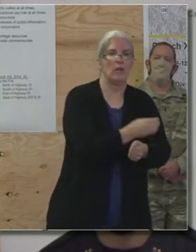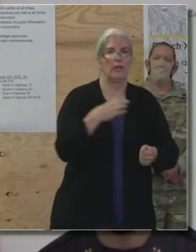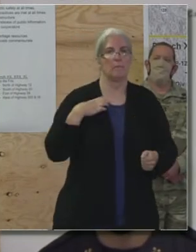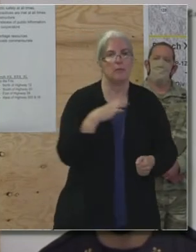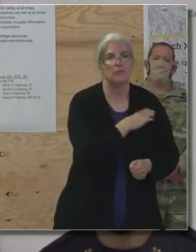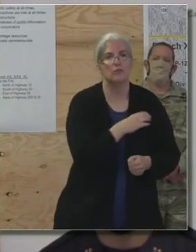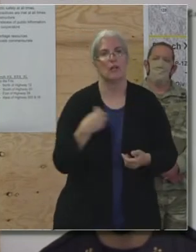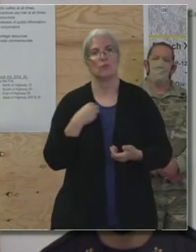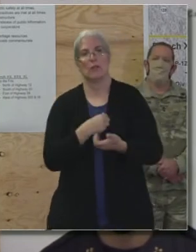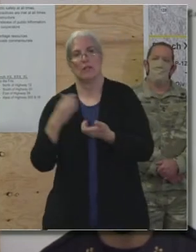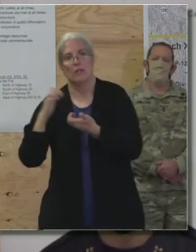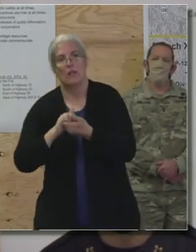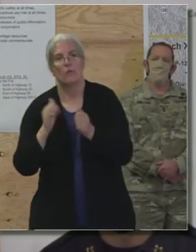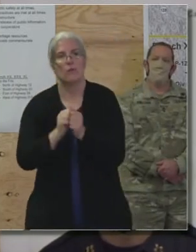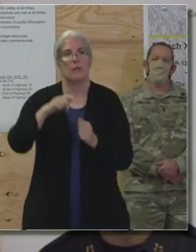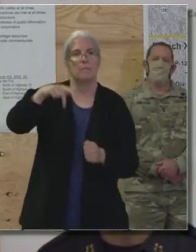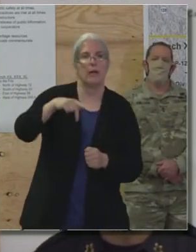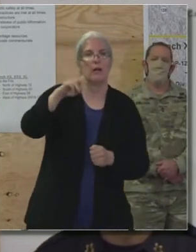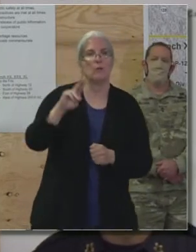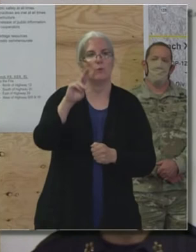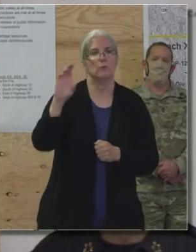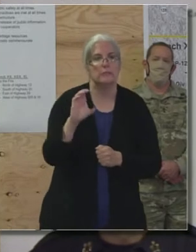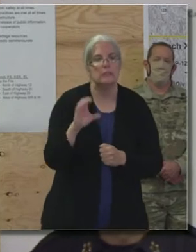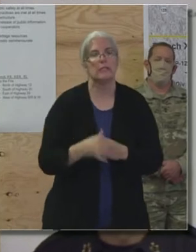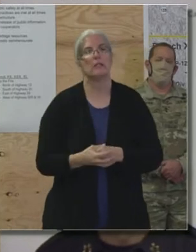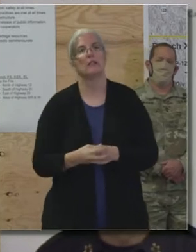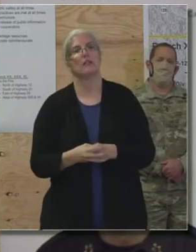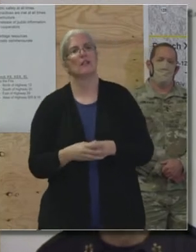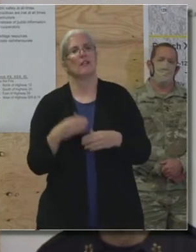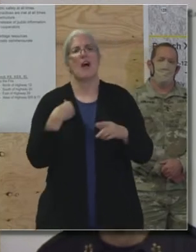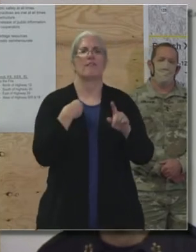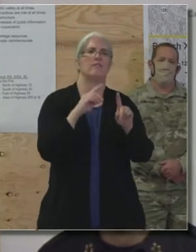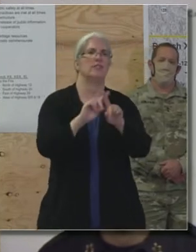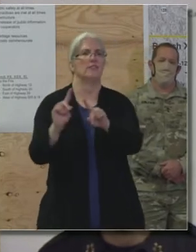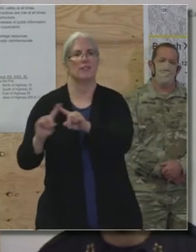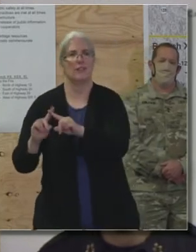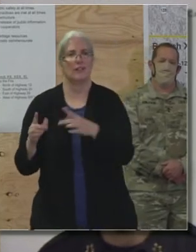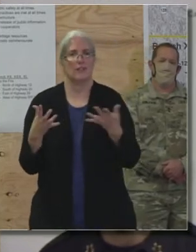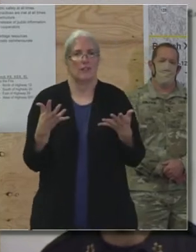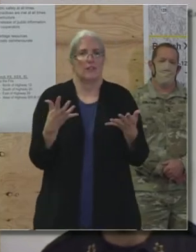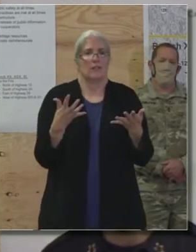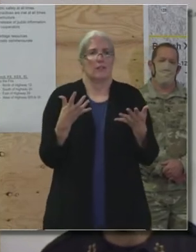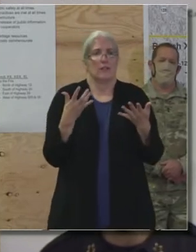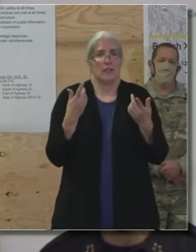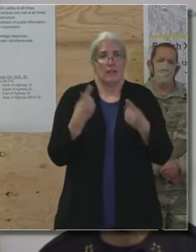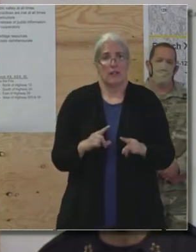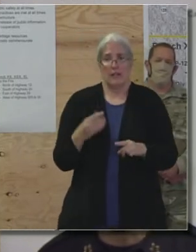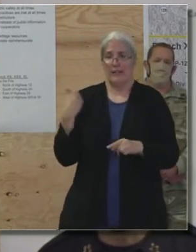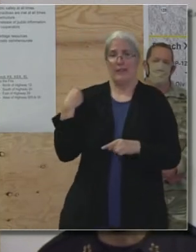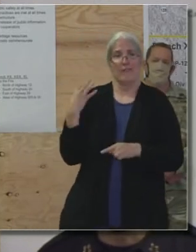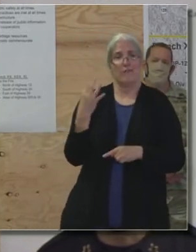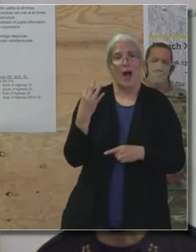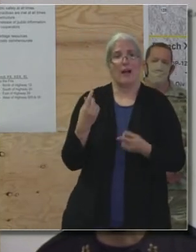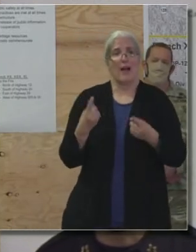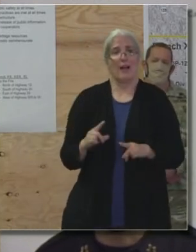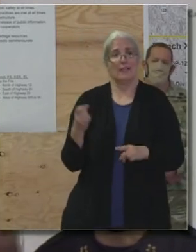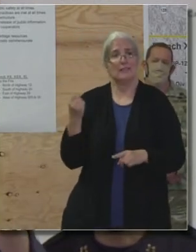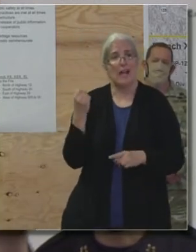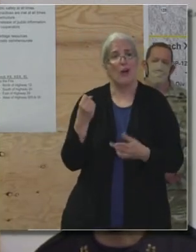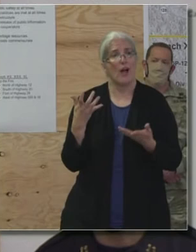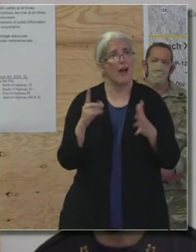y la comisión de servicios públicos de california para determinar qué pasó el viernes el sábado por la noche con la falta de energía